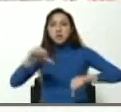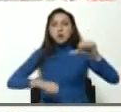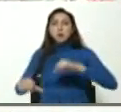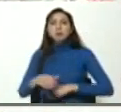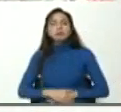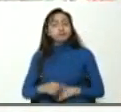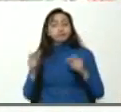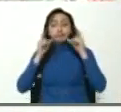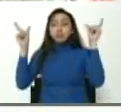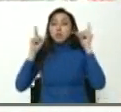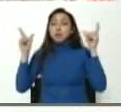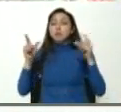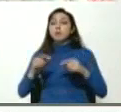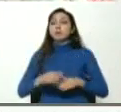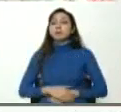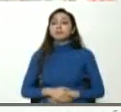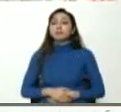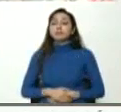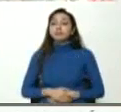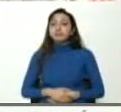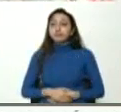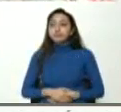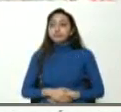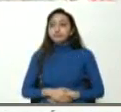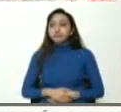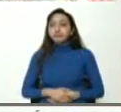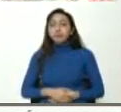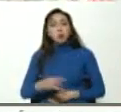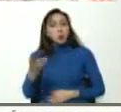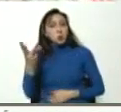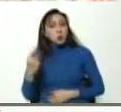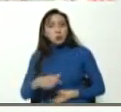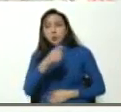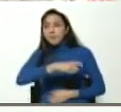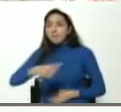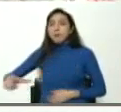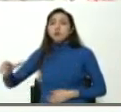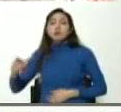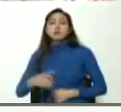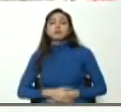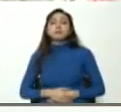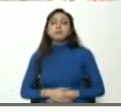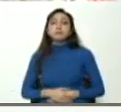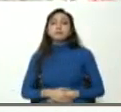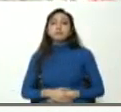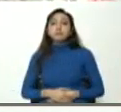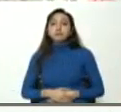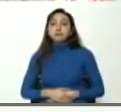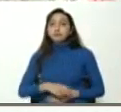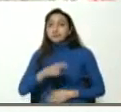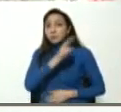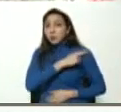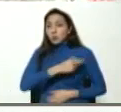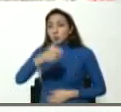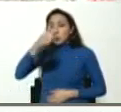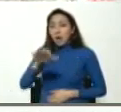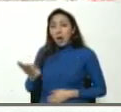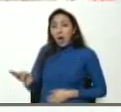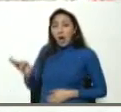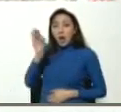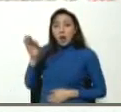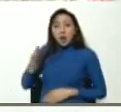impresionante marita impresionante los números garcía carneiro fue electo